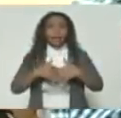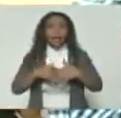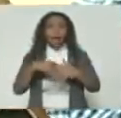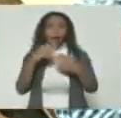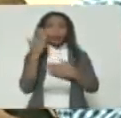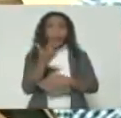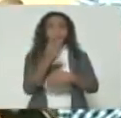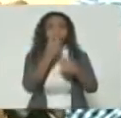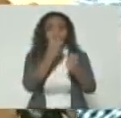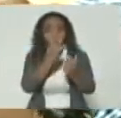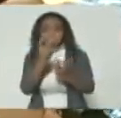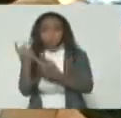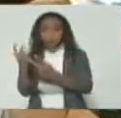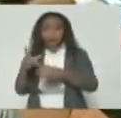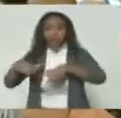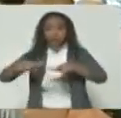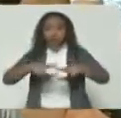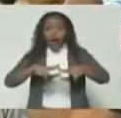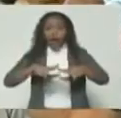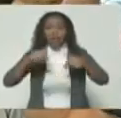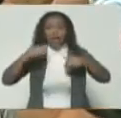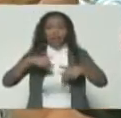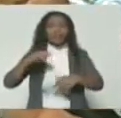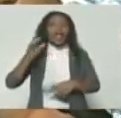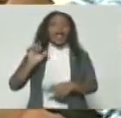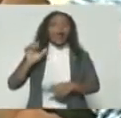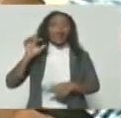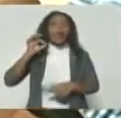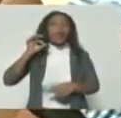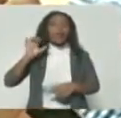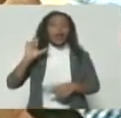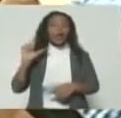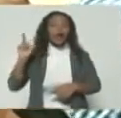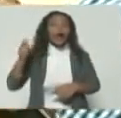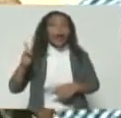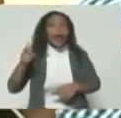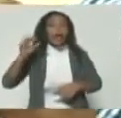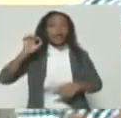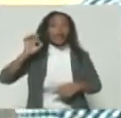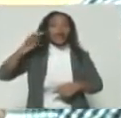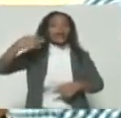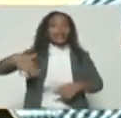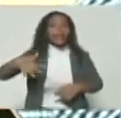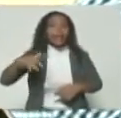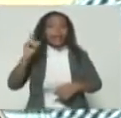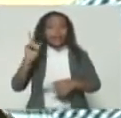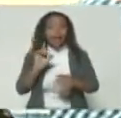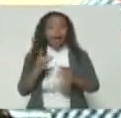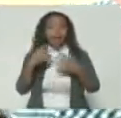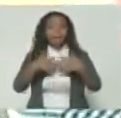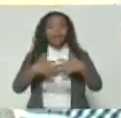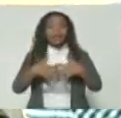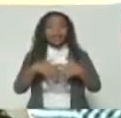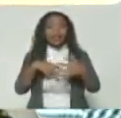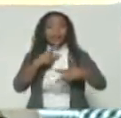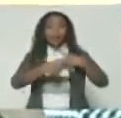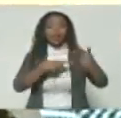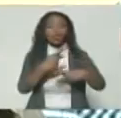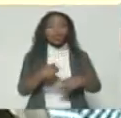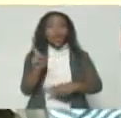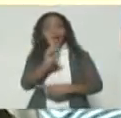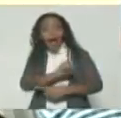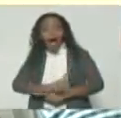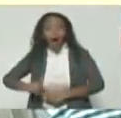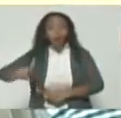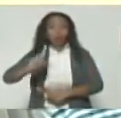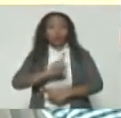esta zona económica especial de Guarenas, Guatire. Hace un par de semanas vino a una de las empresas de producción de caucho y es muestra,